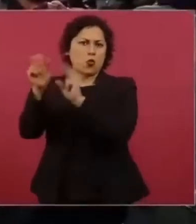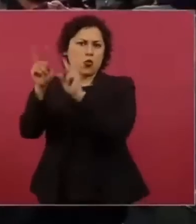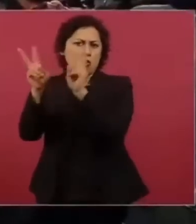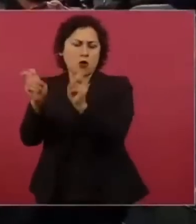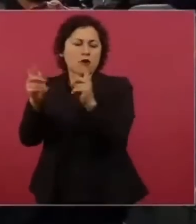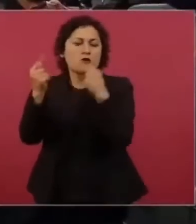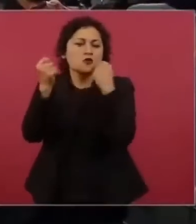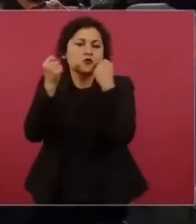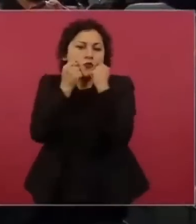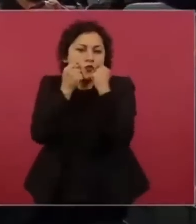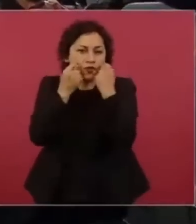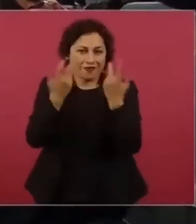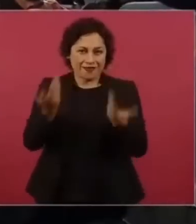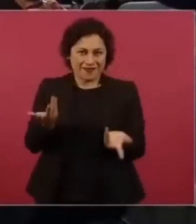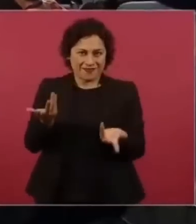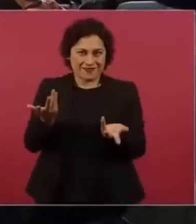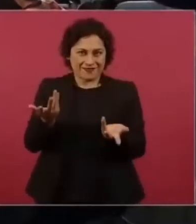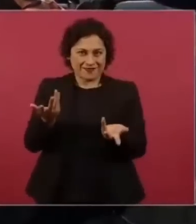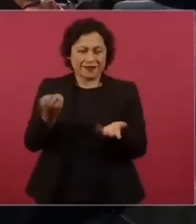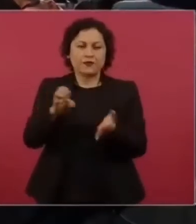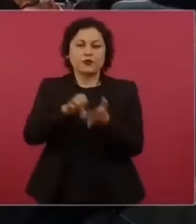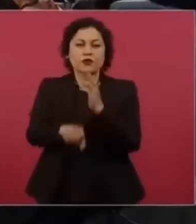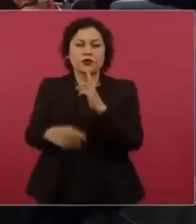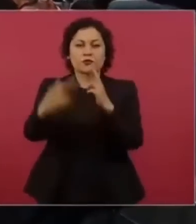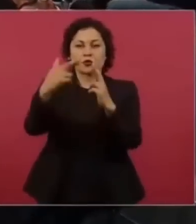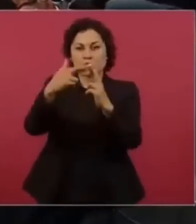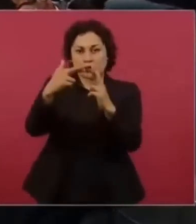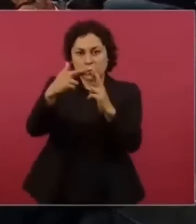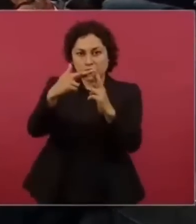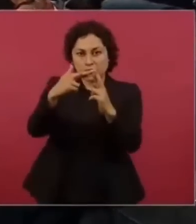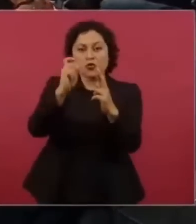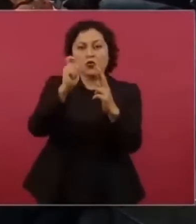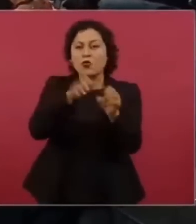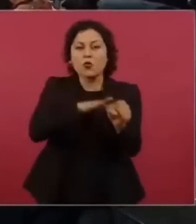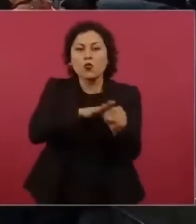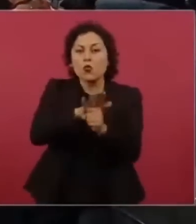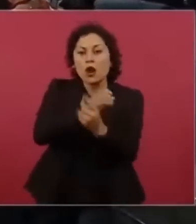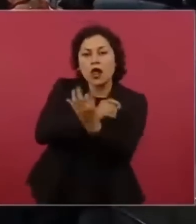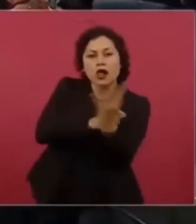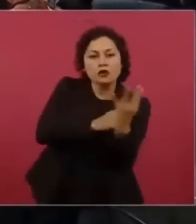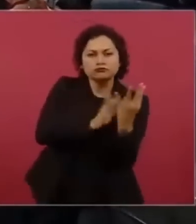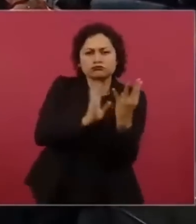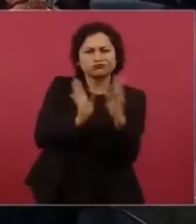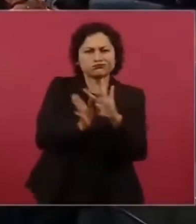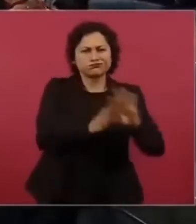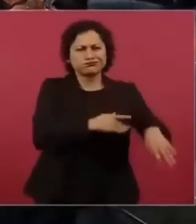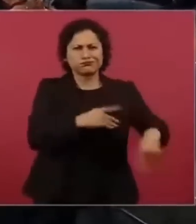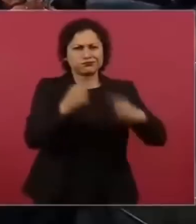Cuando se habla de libertad religiosa, se tiene que considerar